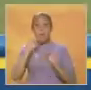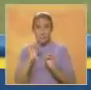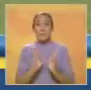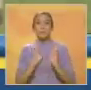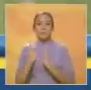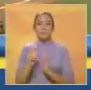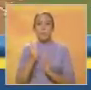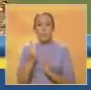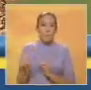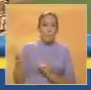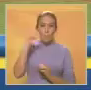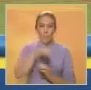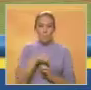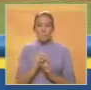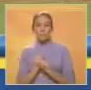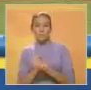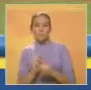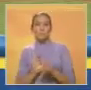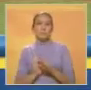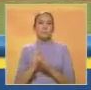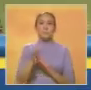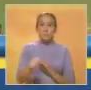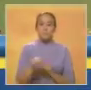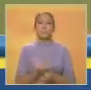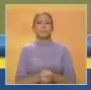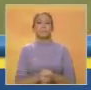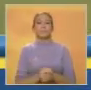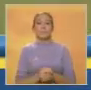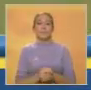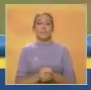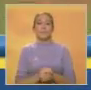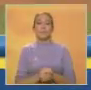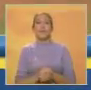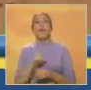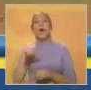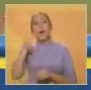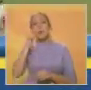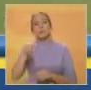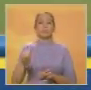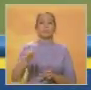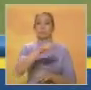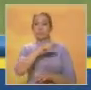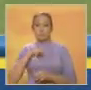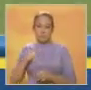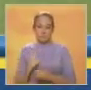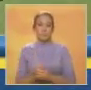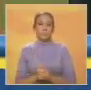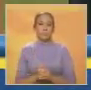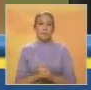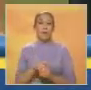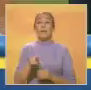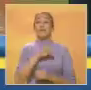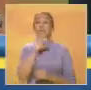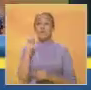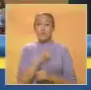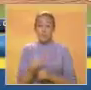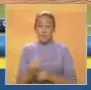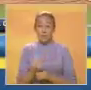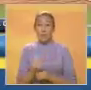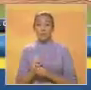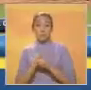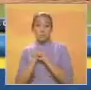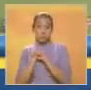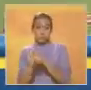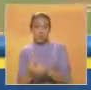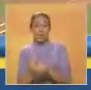fabricarían una má flight de sacrificio de cy wimberly y anotaba Torres las águilas descontaron en el sexto con extrabase de José